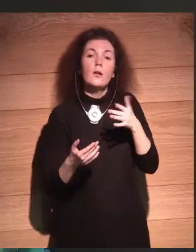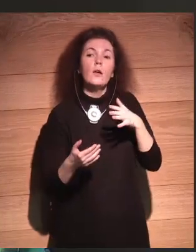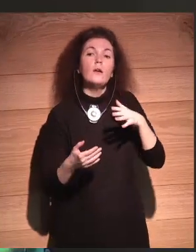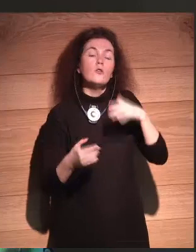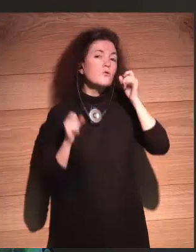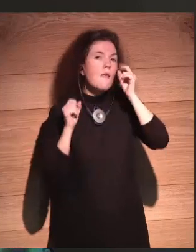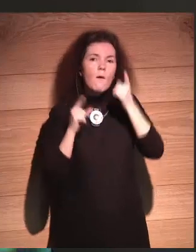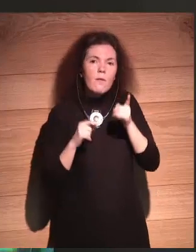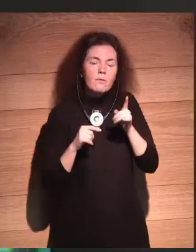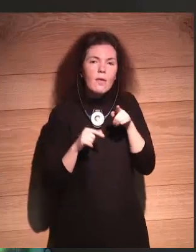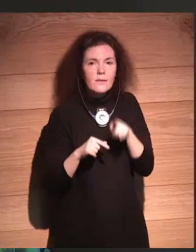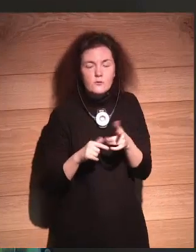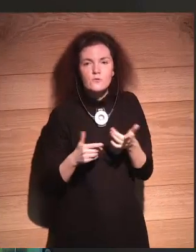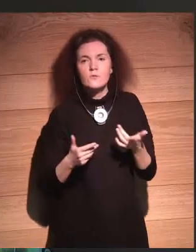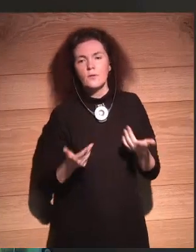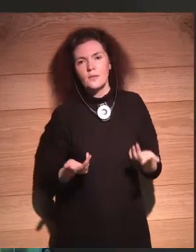buena manera,